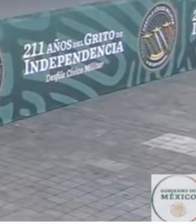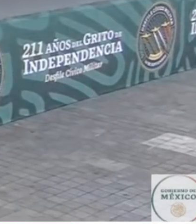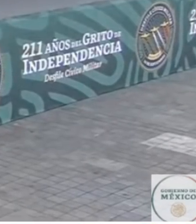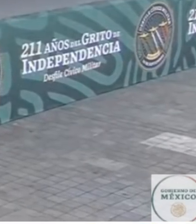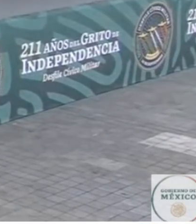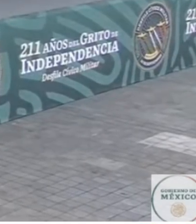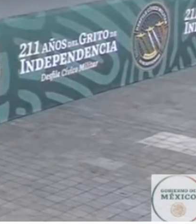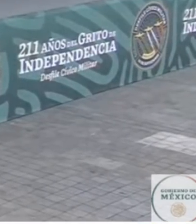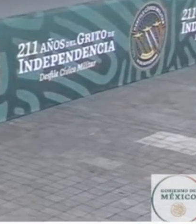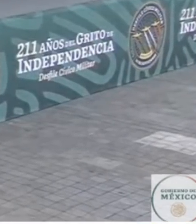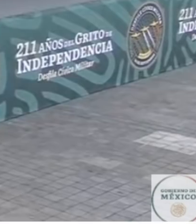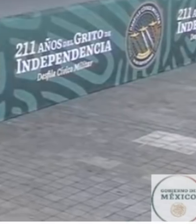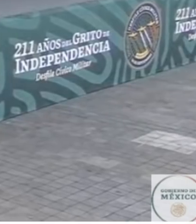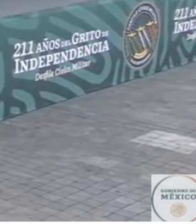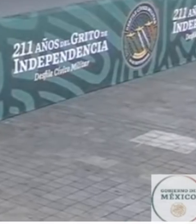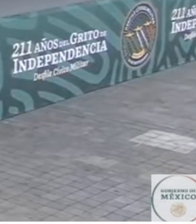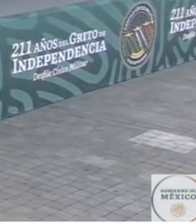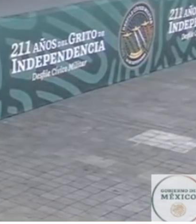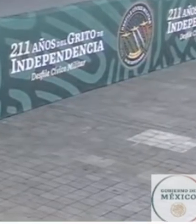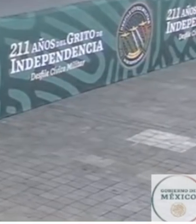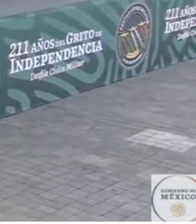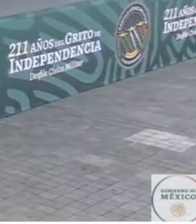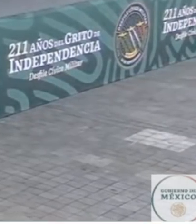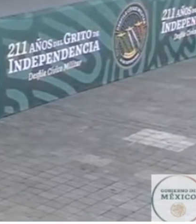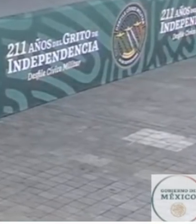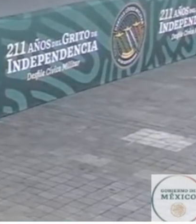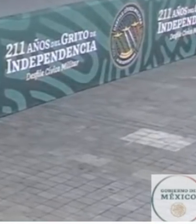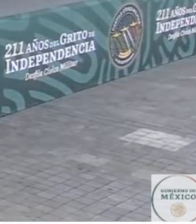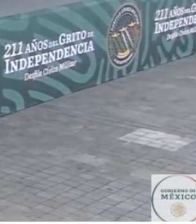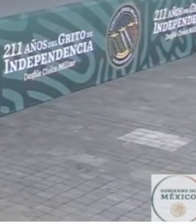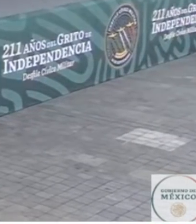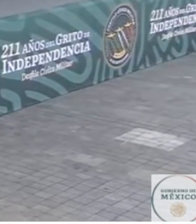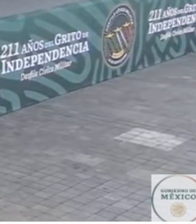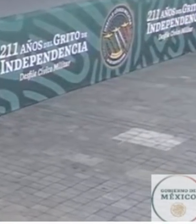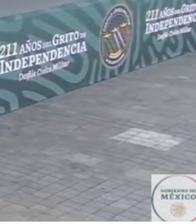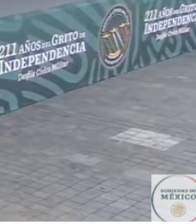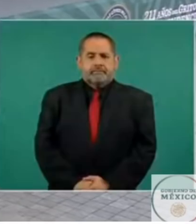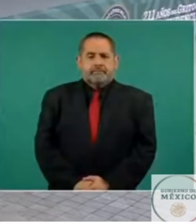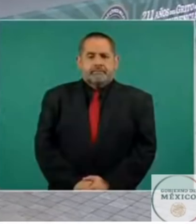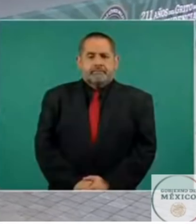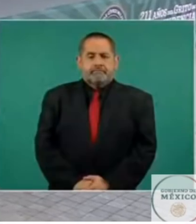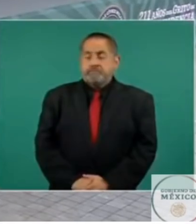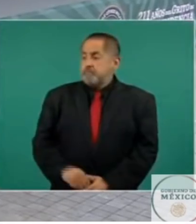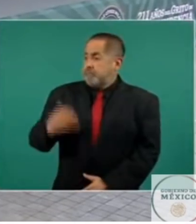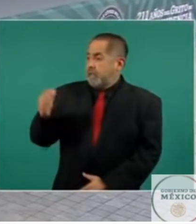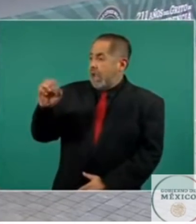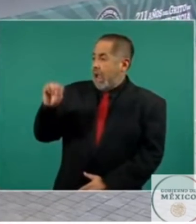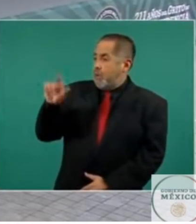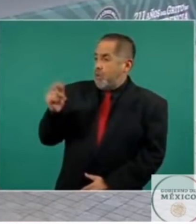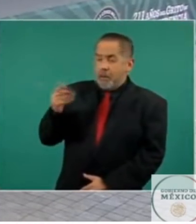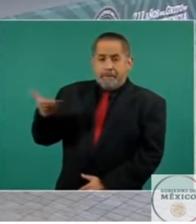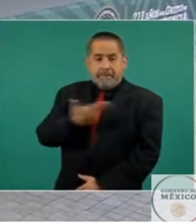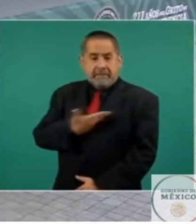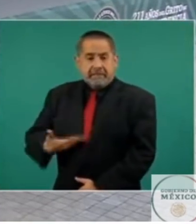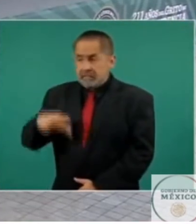Estimado y querido Andrés Manuel López Obrador, presidente de los Estados Unidos Mexicanos, distinguidas